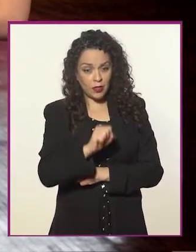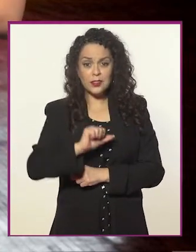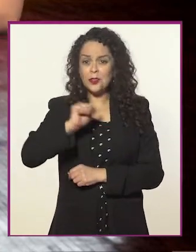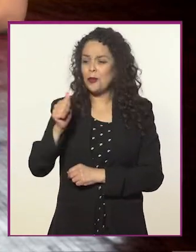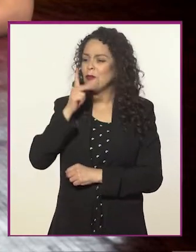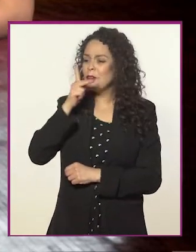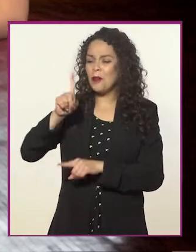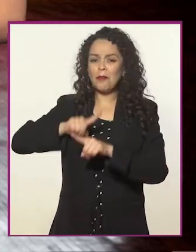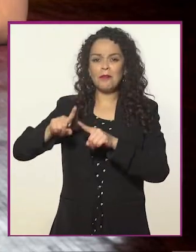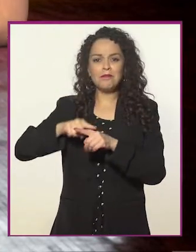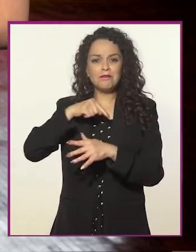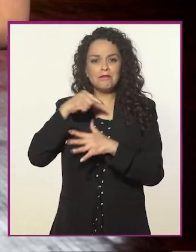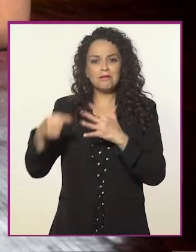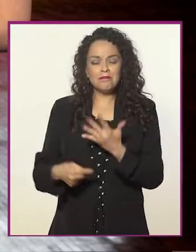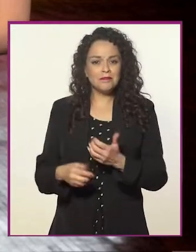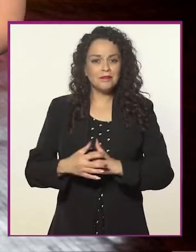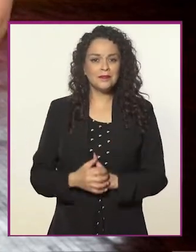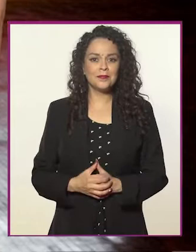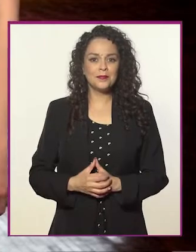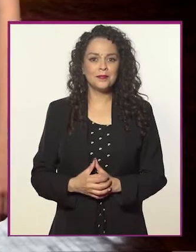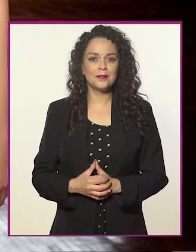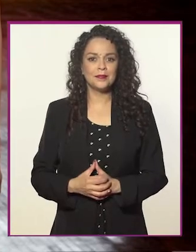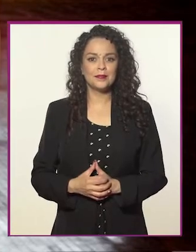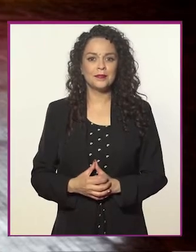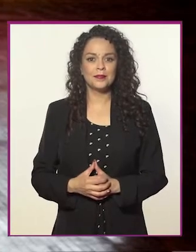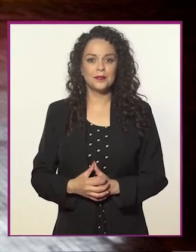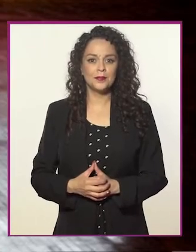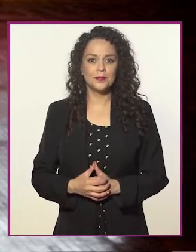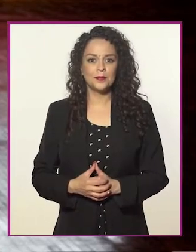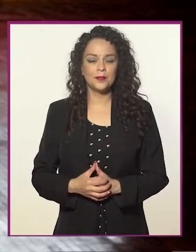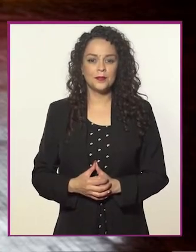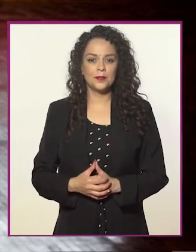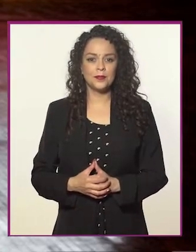calvos y cascos para los pachones.